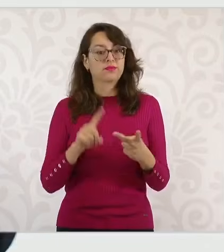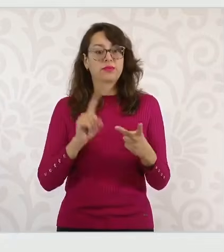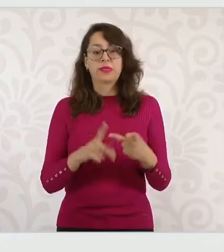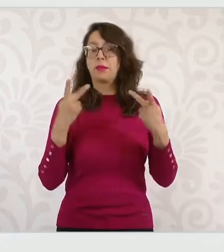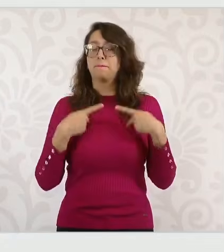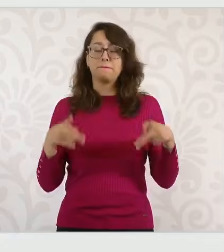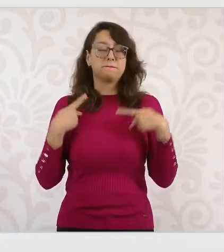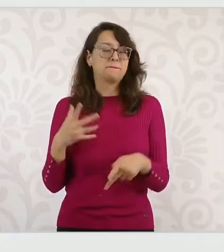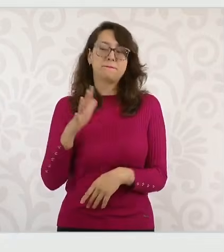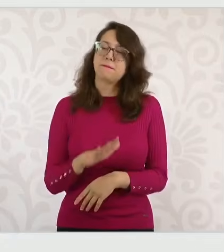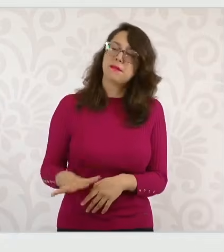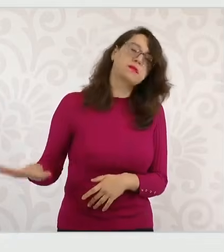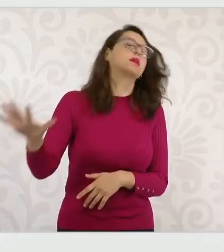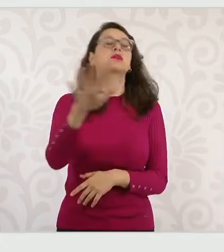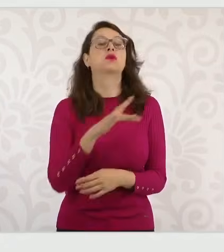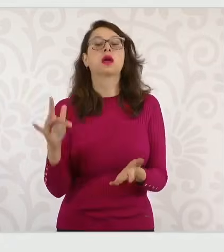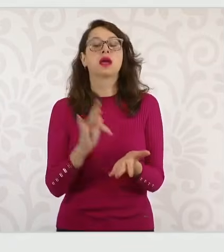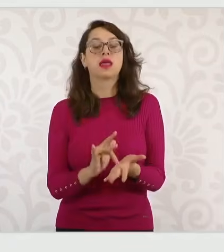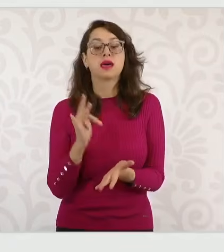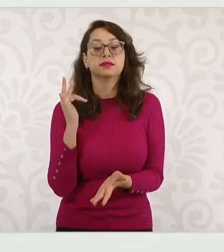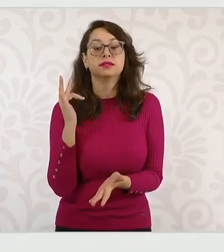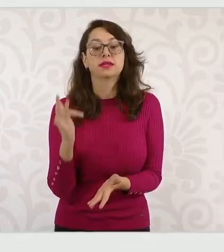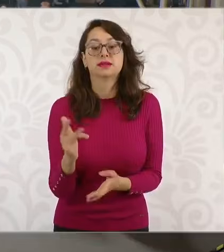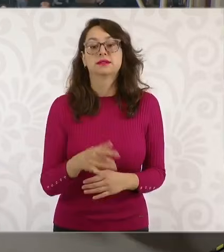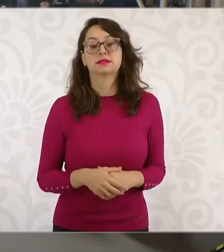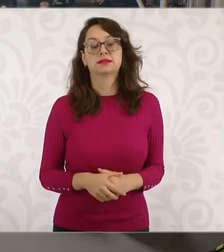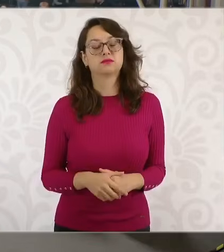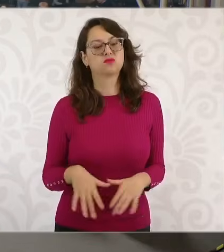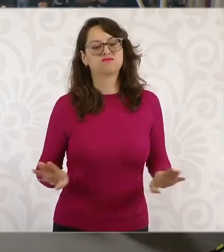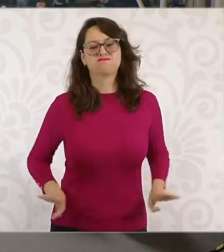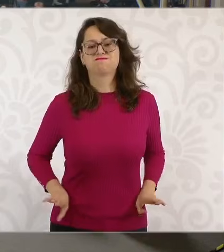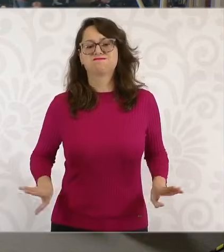sobre todo, pues,